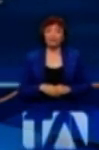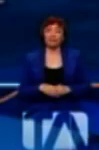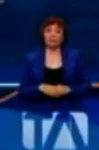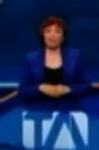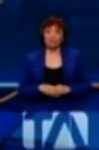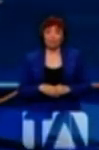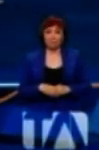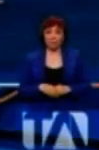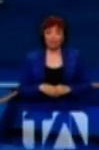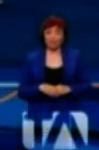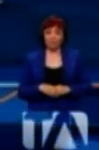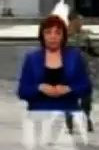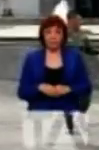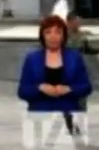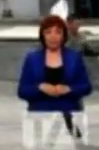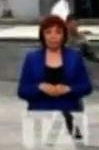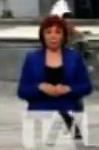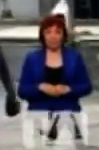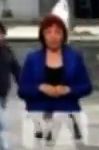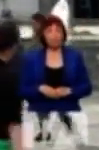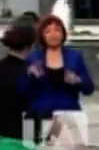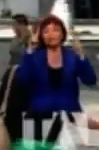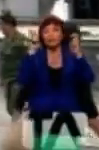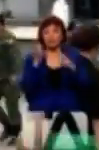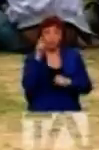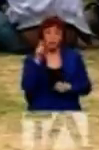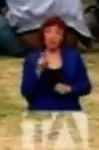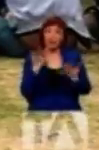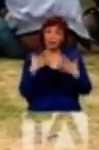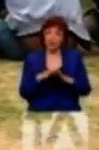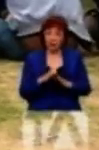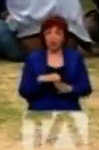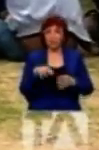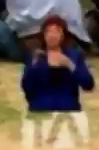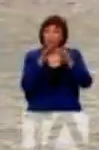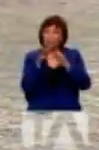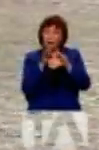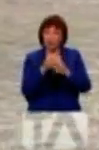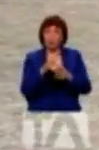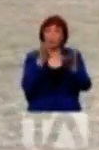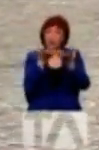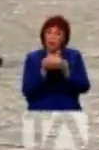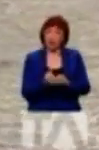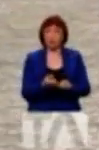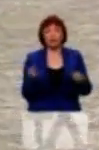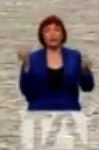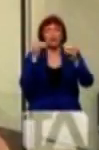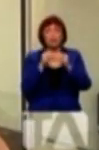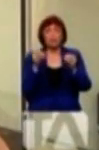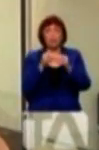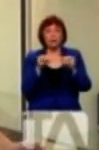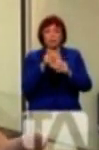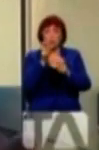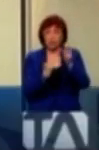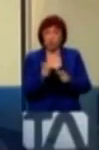decreció el de las instituciones públicas. Ese es un tema que CENESID ha prometido abordar en su nueva gestión, ampliando cupos en instituciones públicas. La